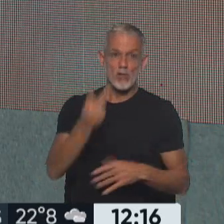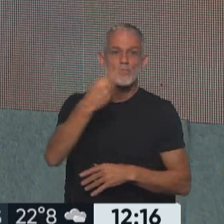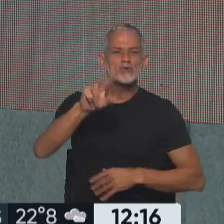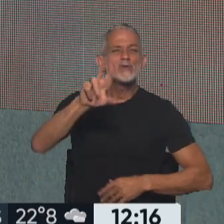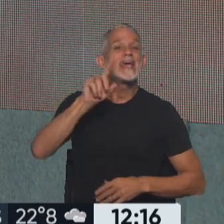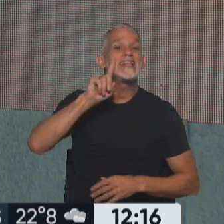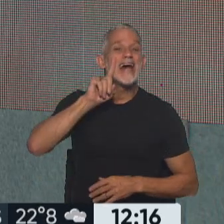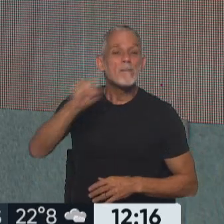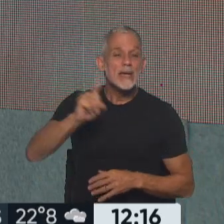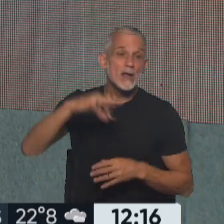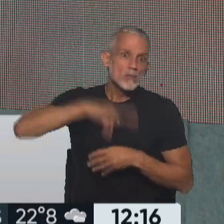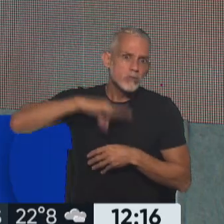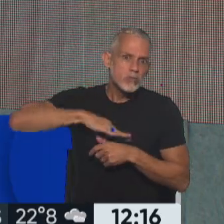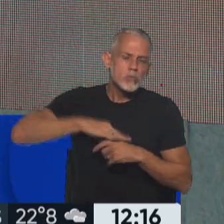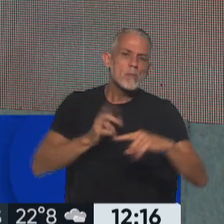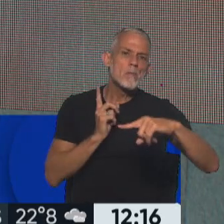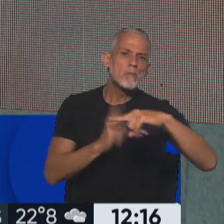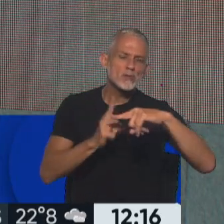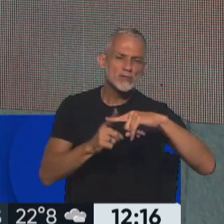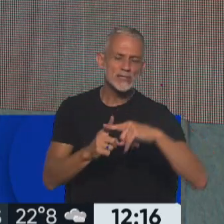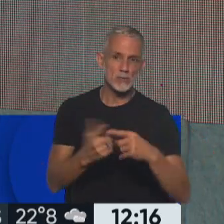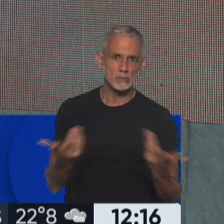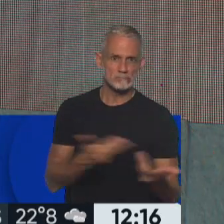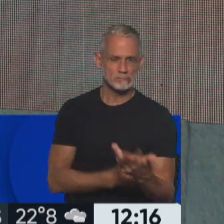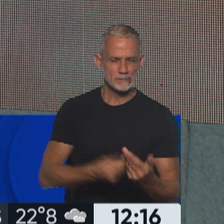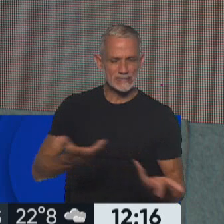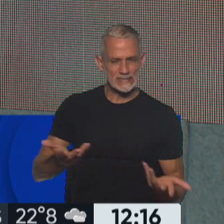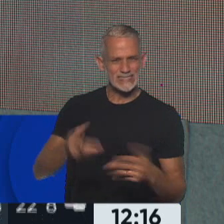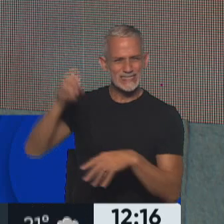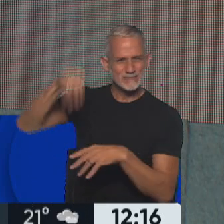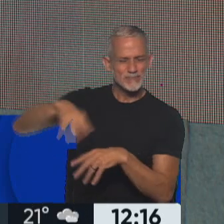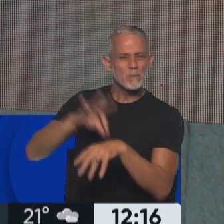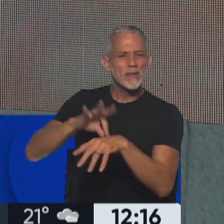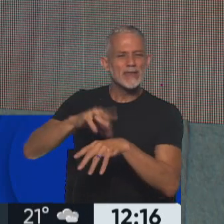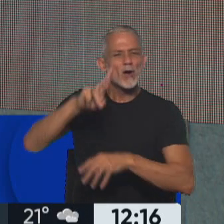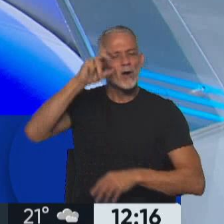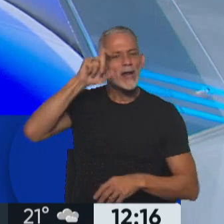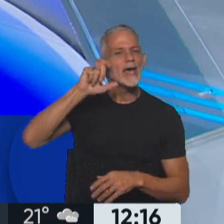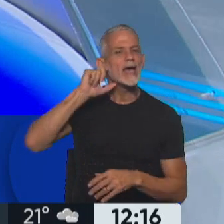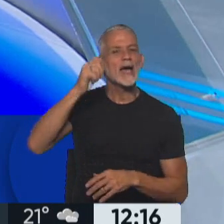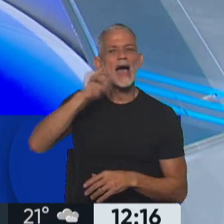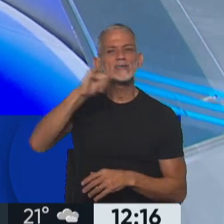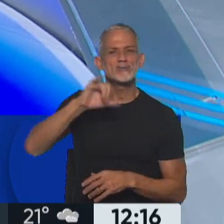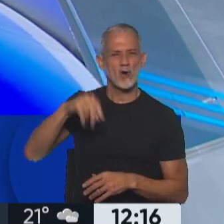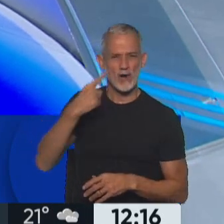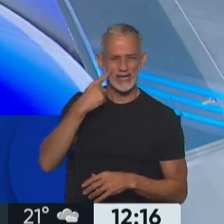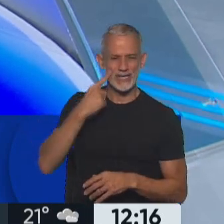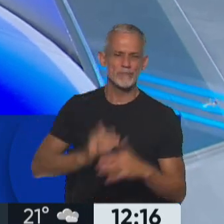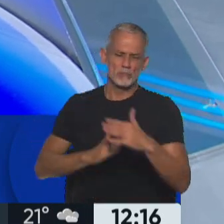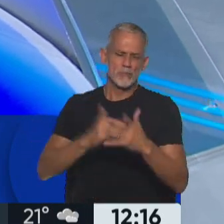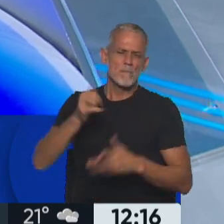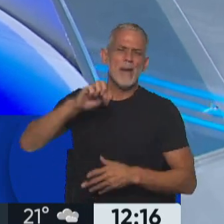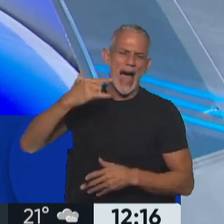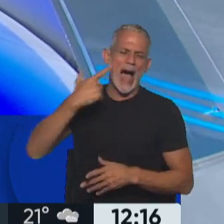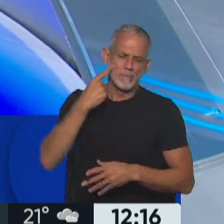230.000 han dado positivo a la enfermedad, por lo cual estamos con el doctor Carlos Regazzoni. ¿Cómo le va, doctor? Hola, ¿qué tal? Es titular de PAMI, bueno, ya